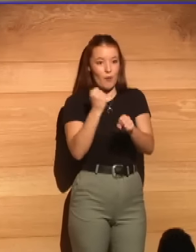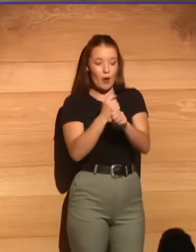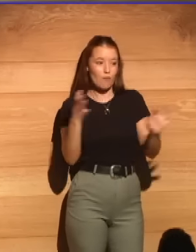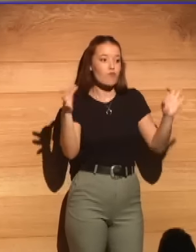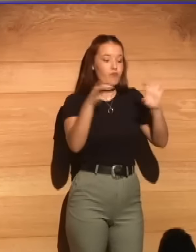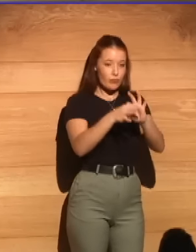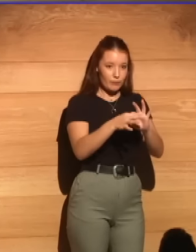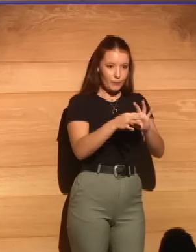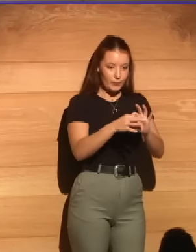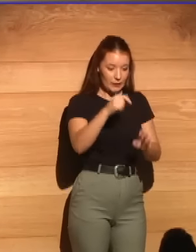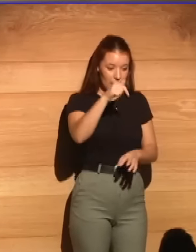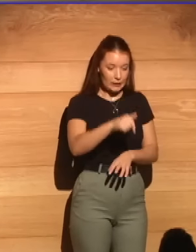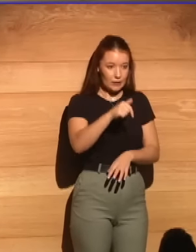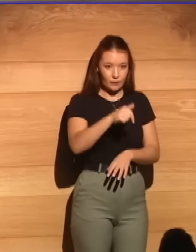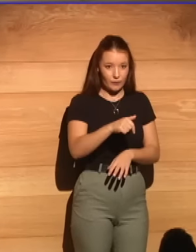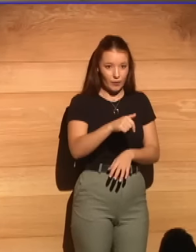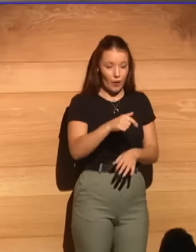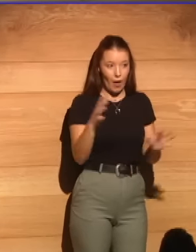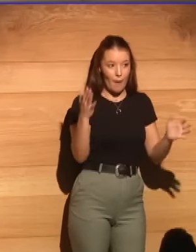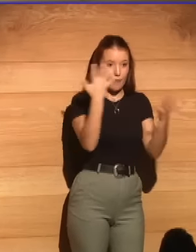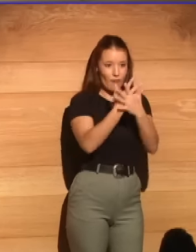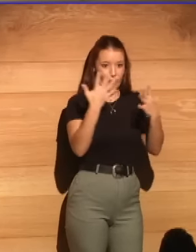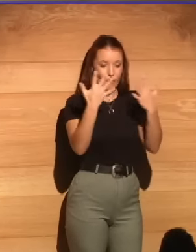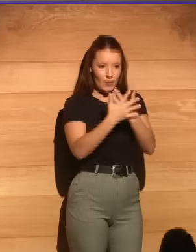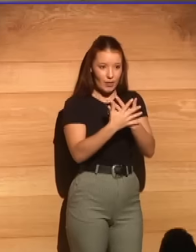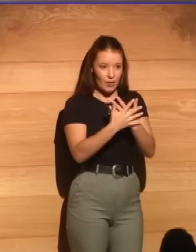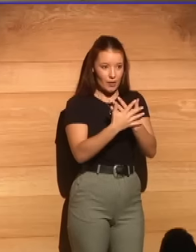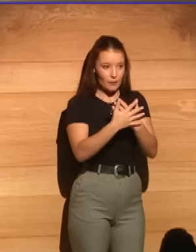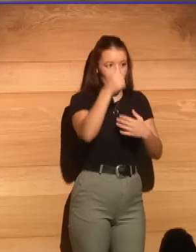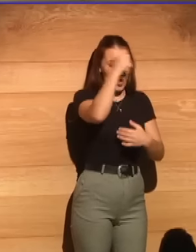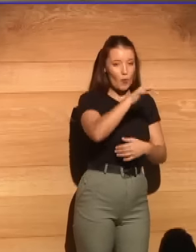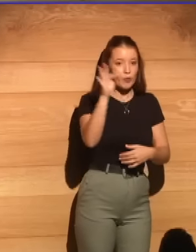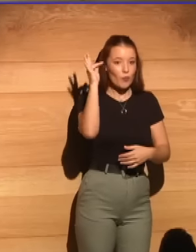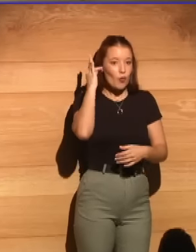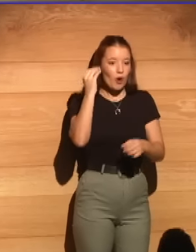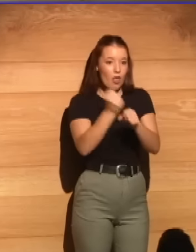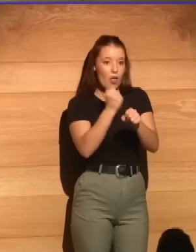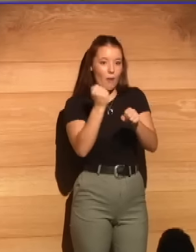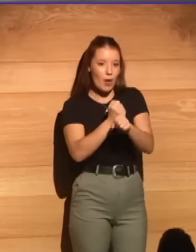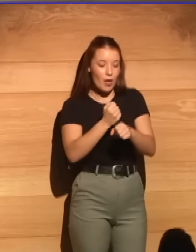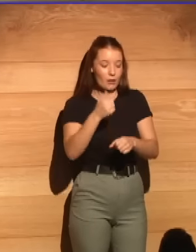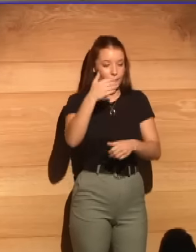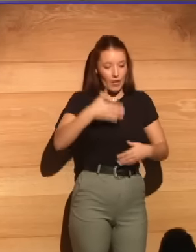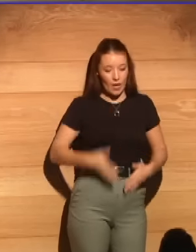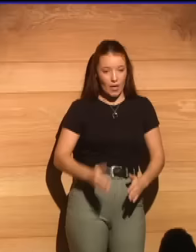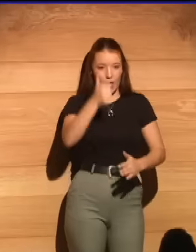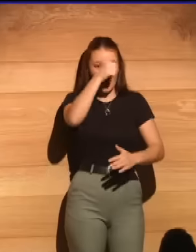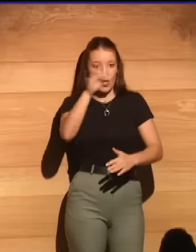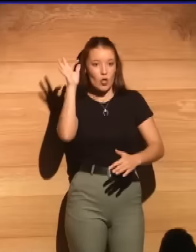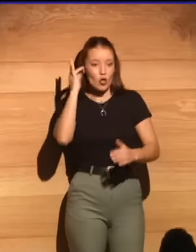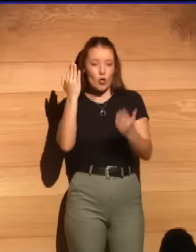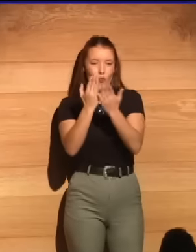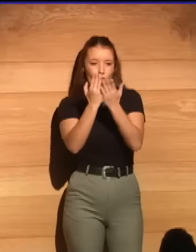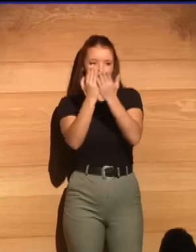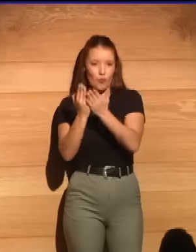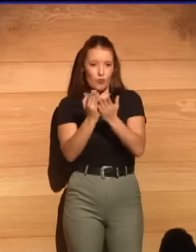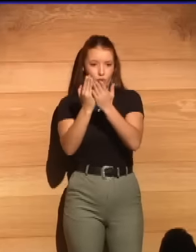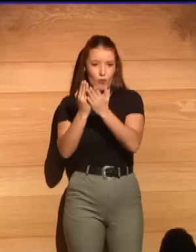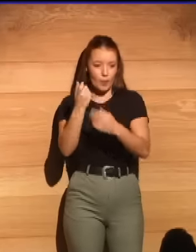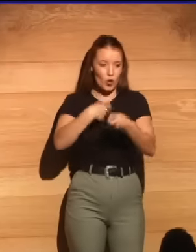espacio pequeño de convivencia, el hombre y la mujer trabajando, los niños estudiando, haciendo la compra online. Es decir, esto no es el referente